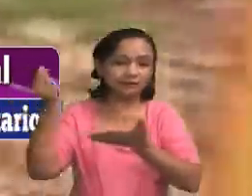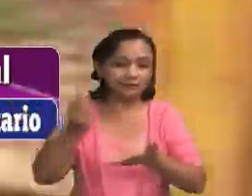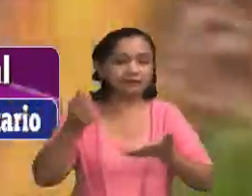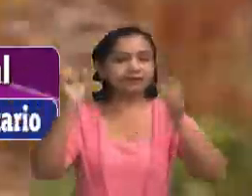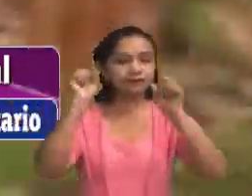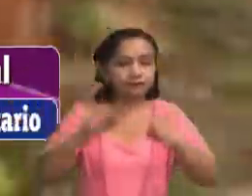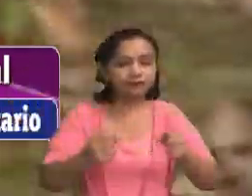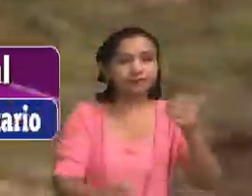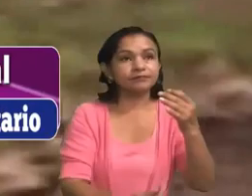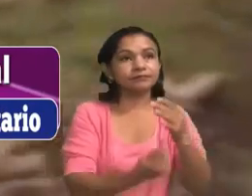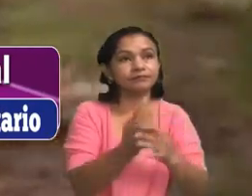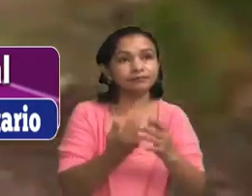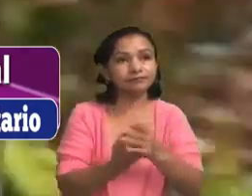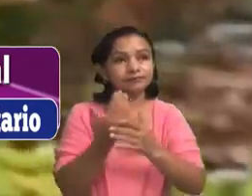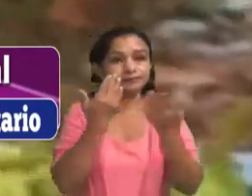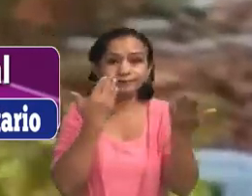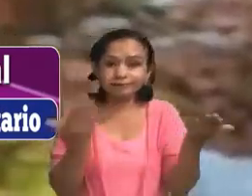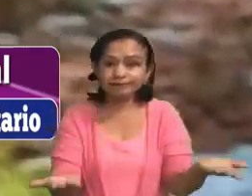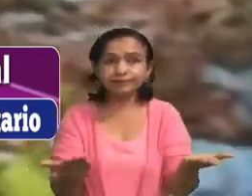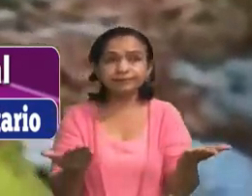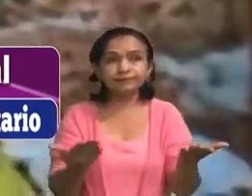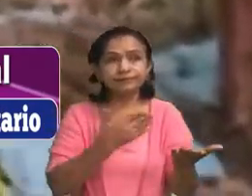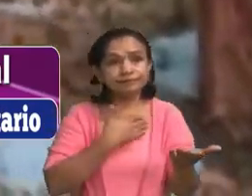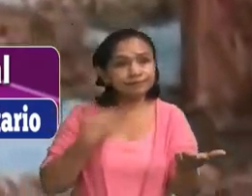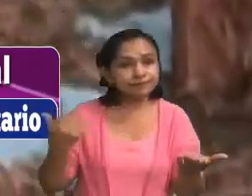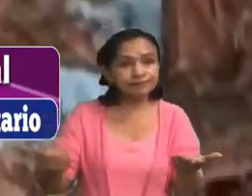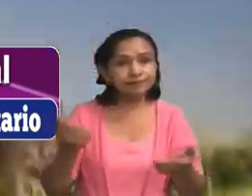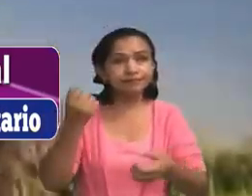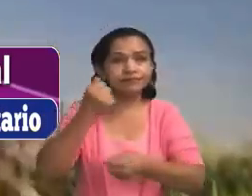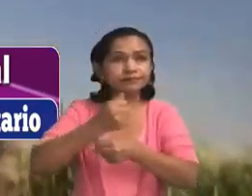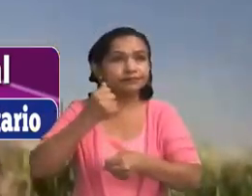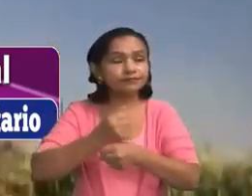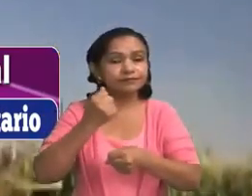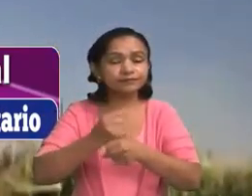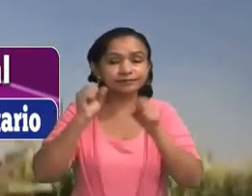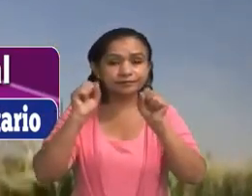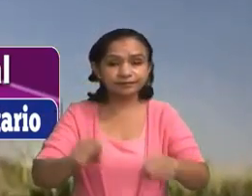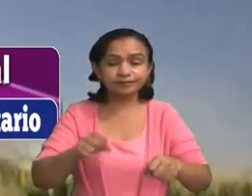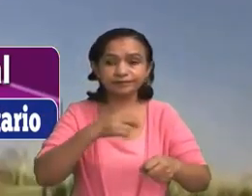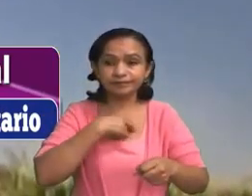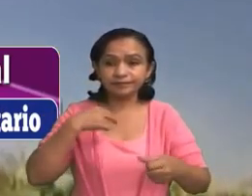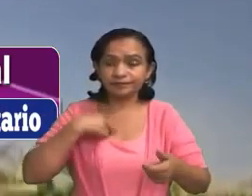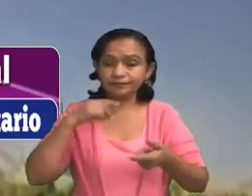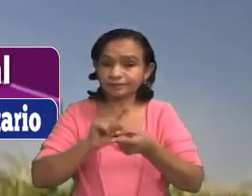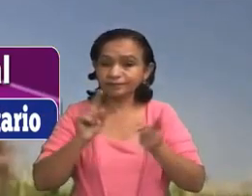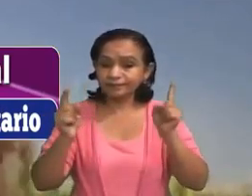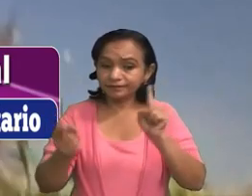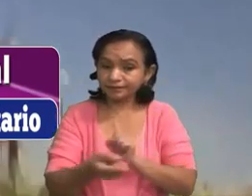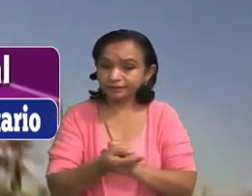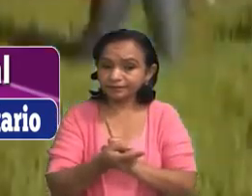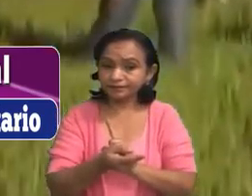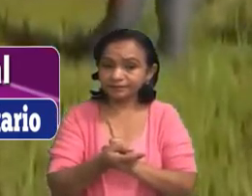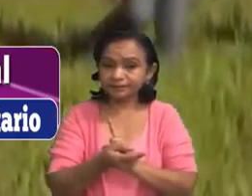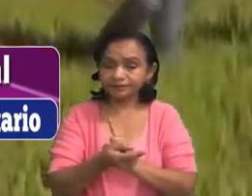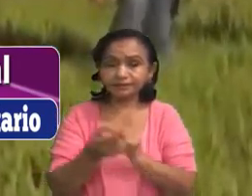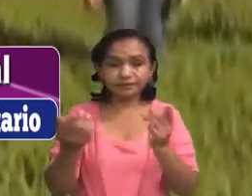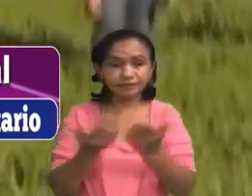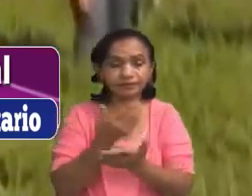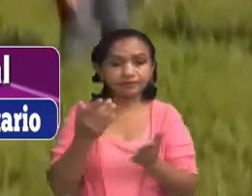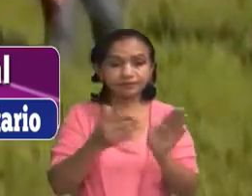poder producir. Bueno, el trabajo entonces para poder transitar y para poder cruzar